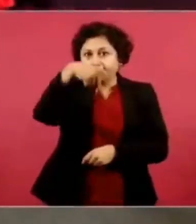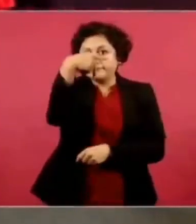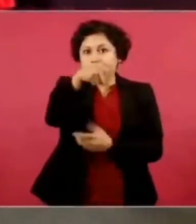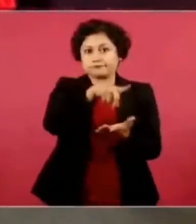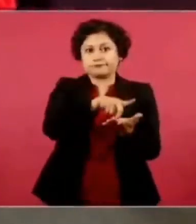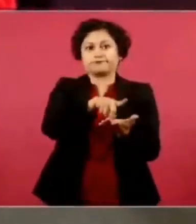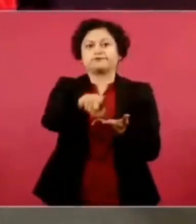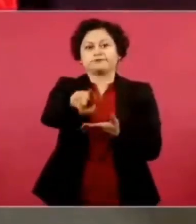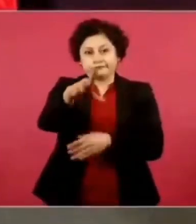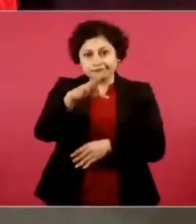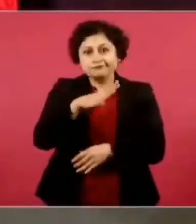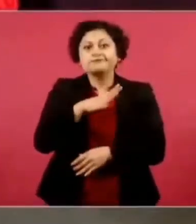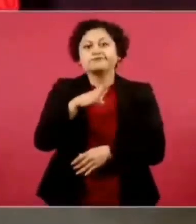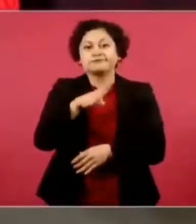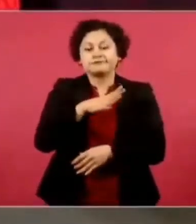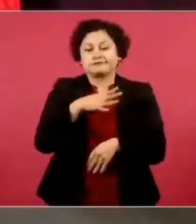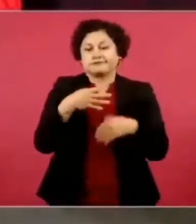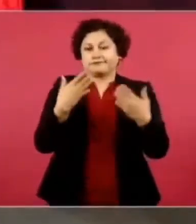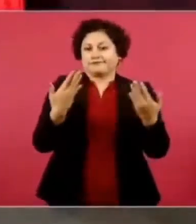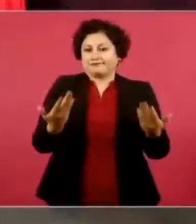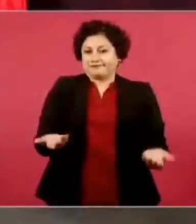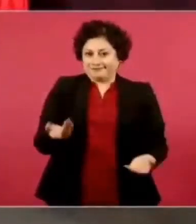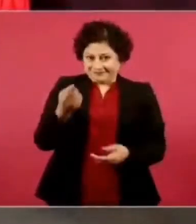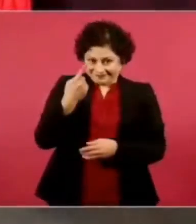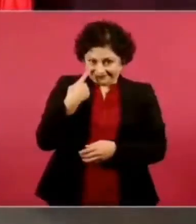Volvemos a lo mismo, la transparencia